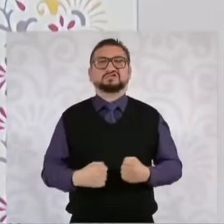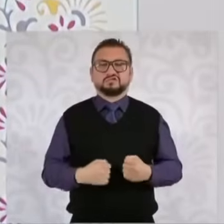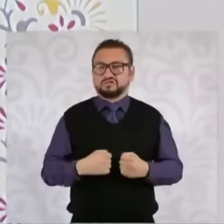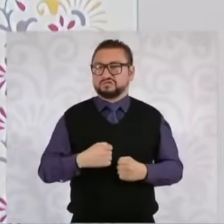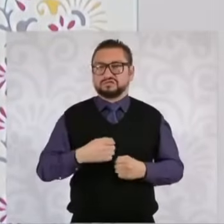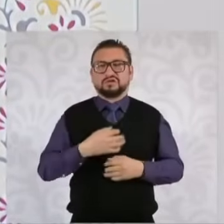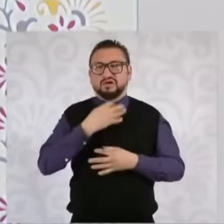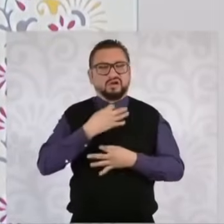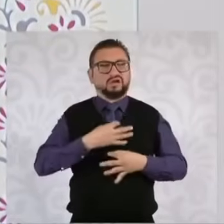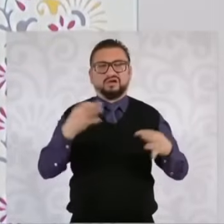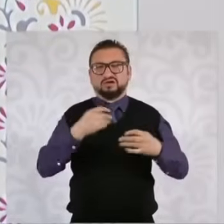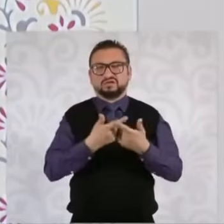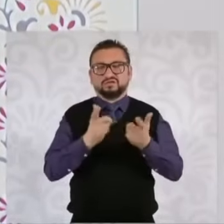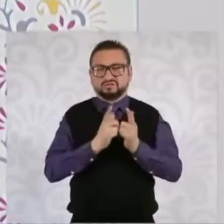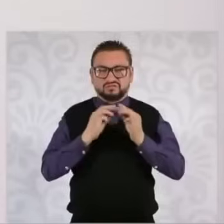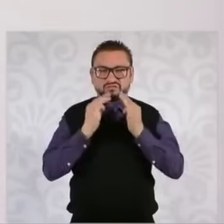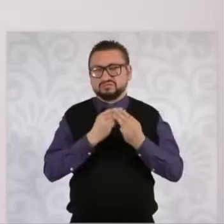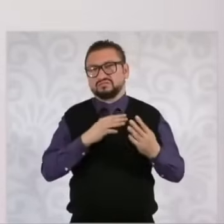decreta una guerra contra el narco.